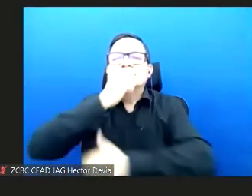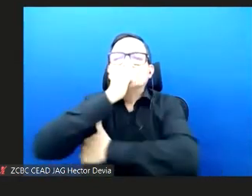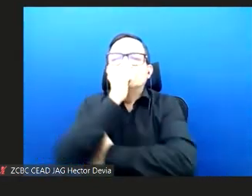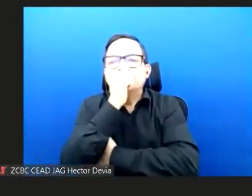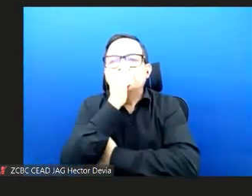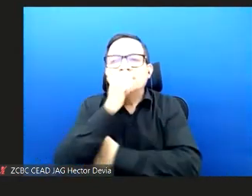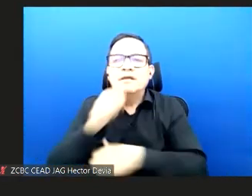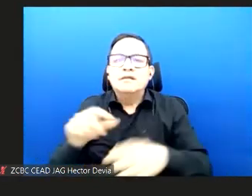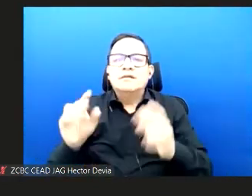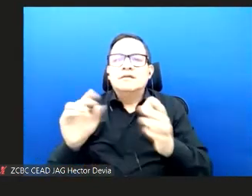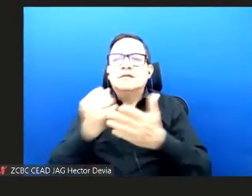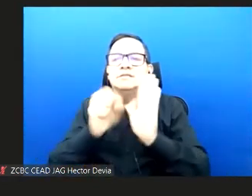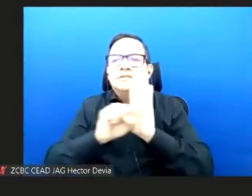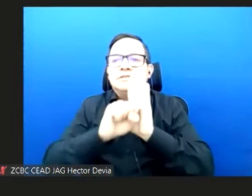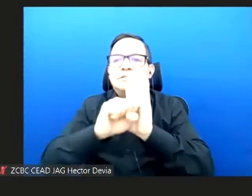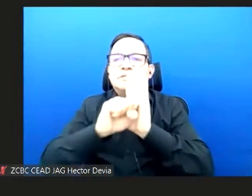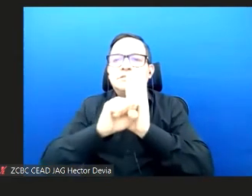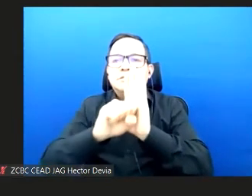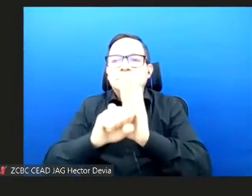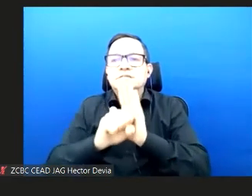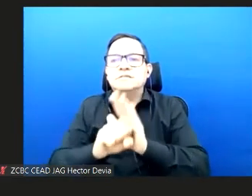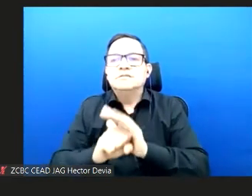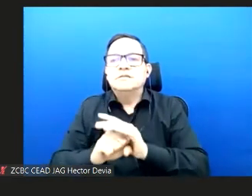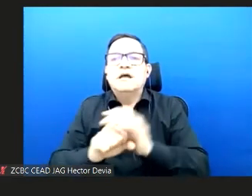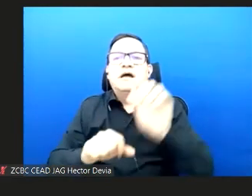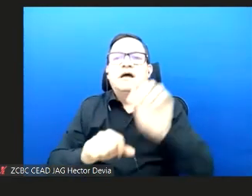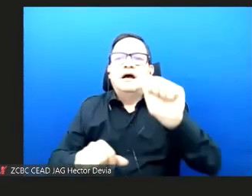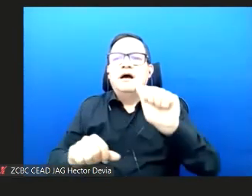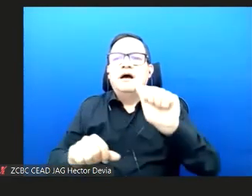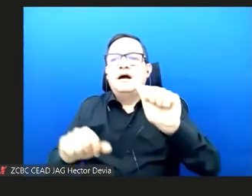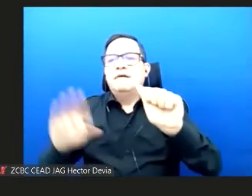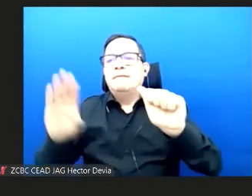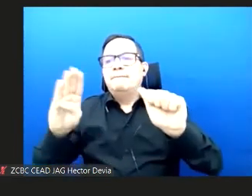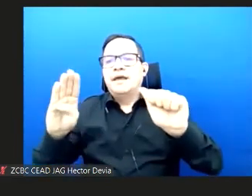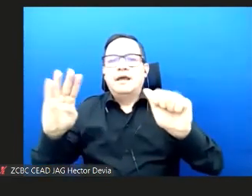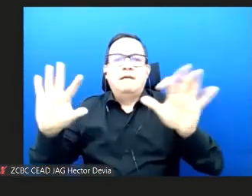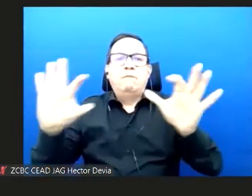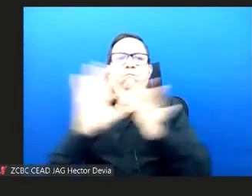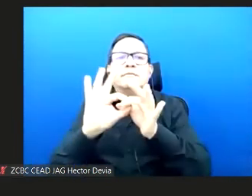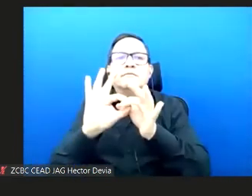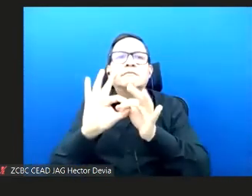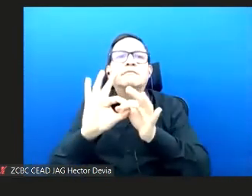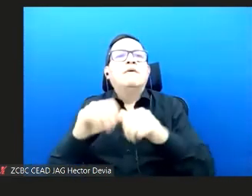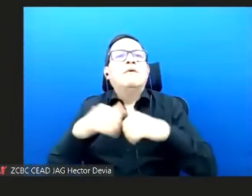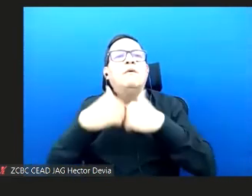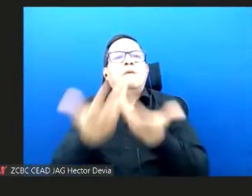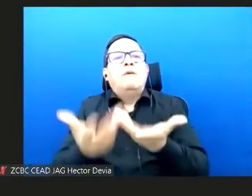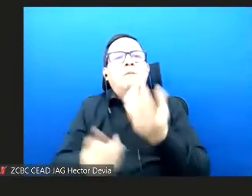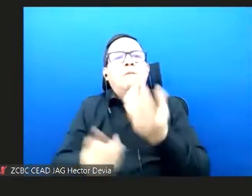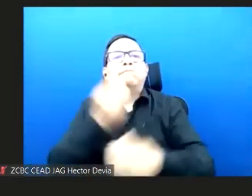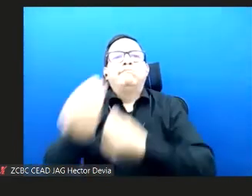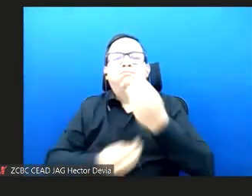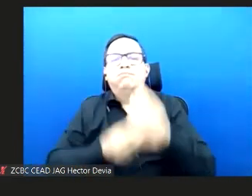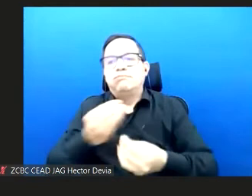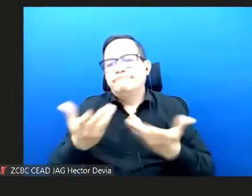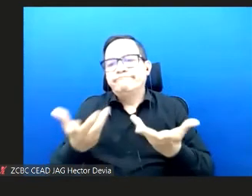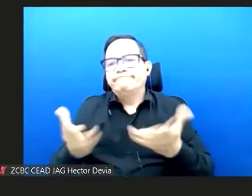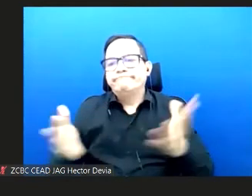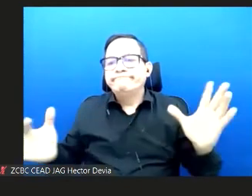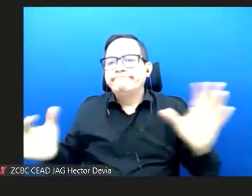la representación de esa operación en el diagrama de Venn. ¿Listo? ¿Cómo representamos A unión B?